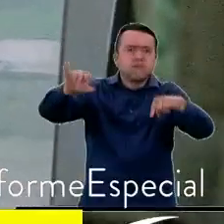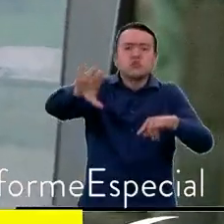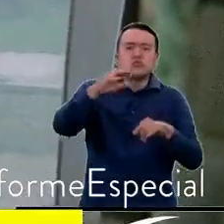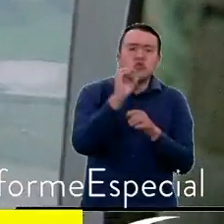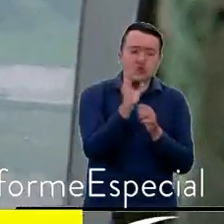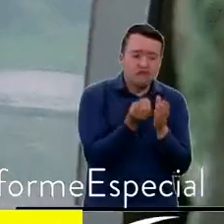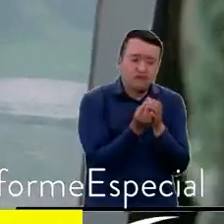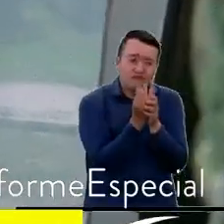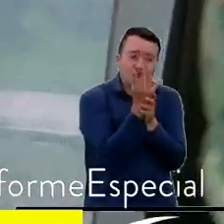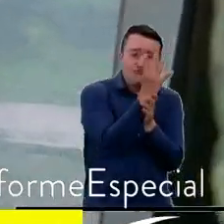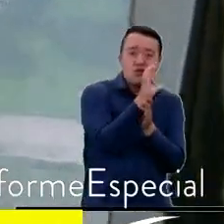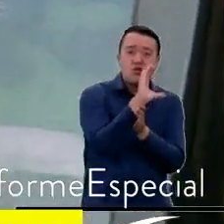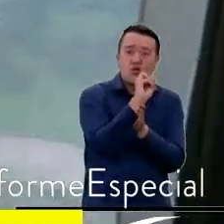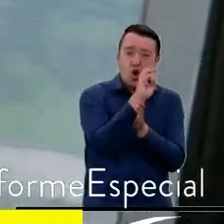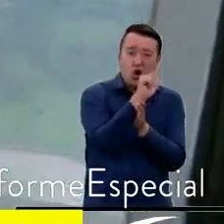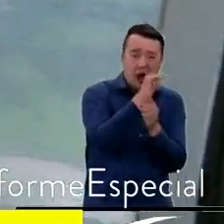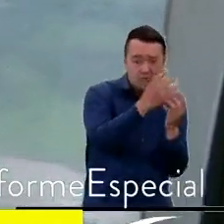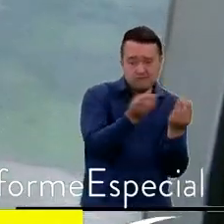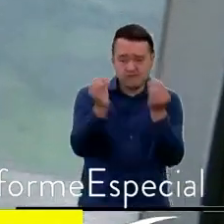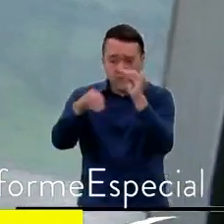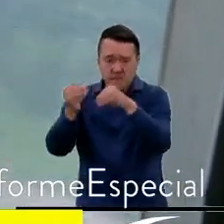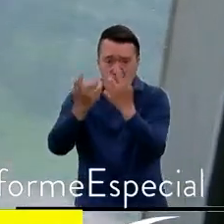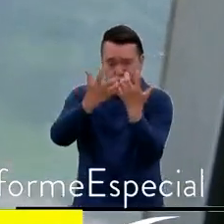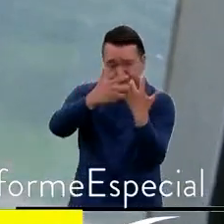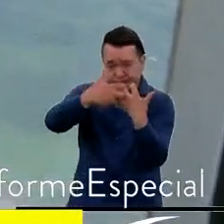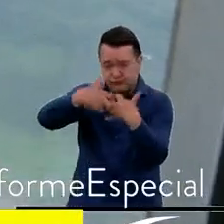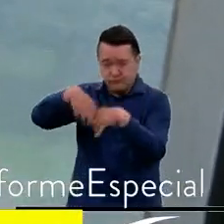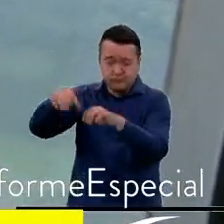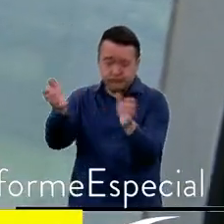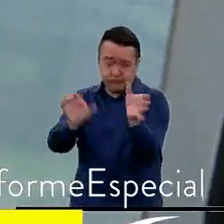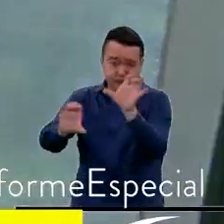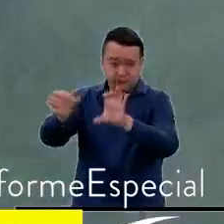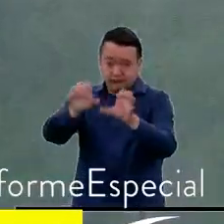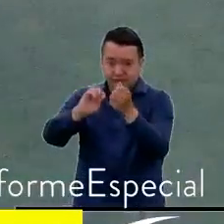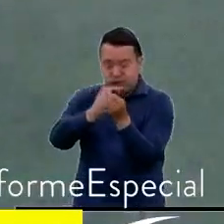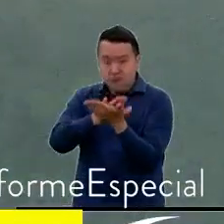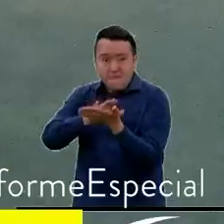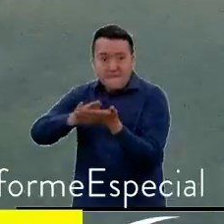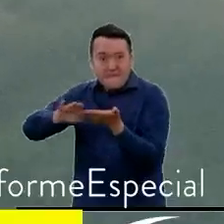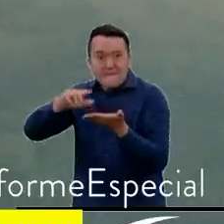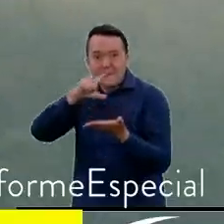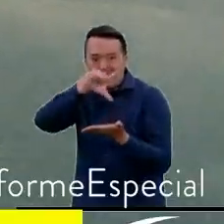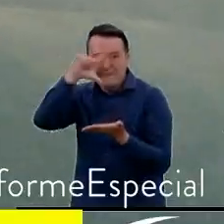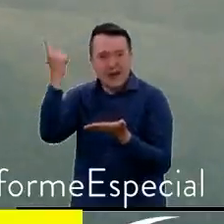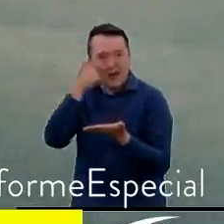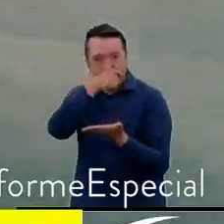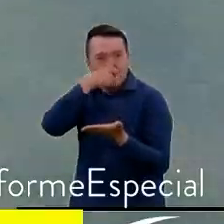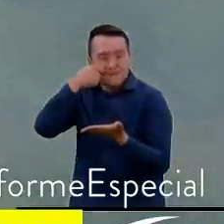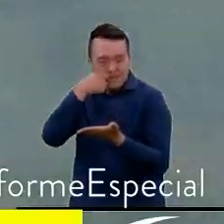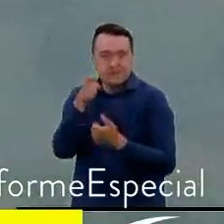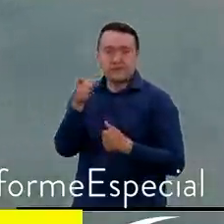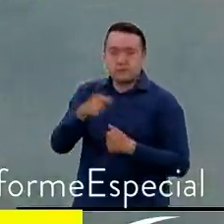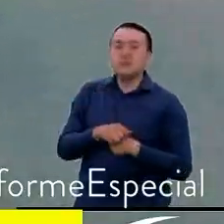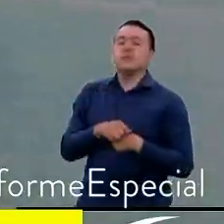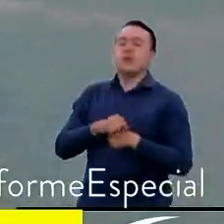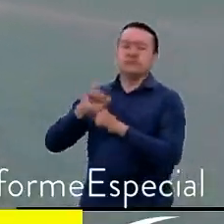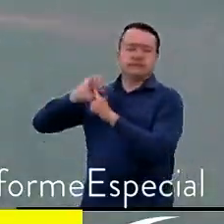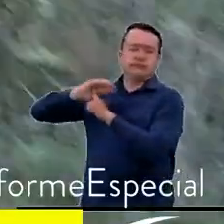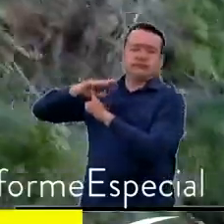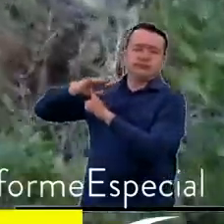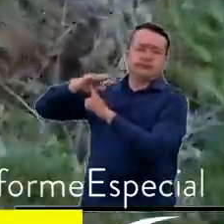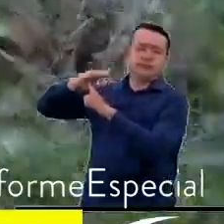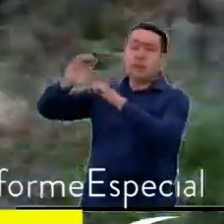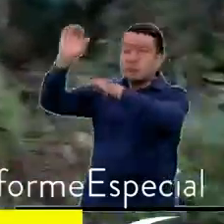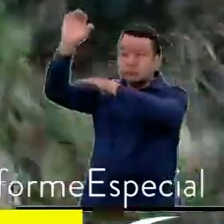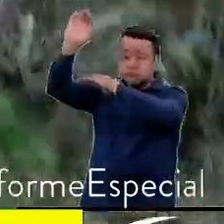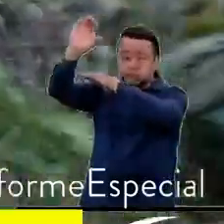cocaína. A medida que avanzábamos hacia el Catatumbo, se escapaba la luz del día, lo que aumentaba la dificultad de la